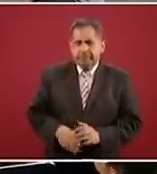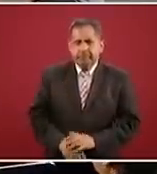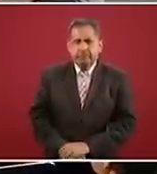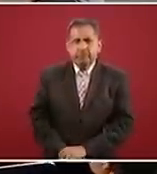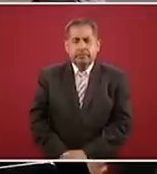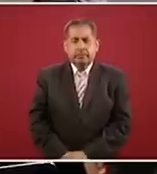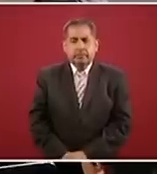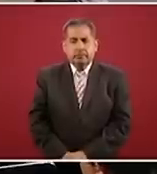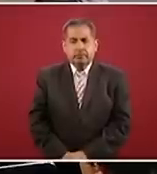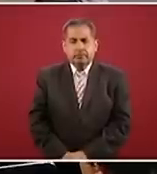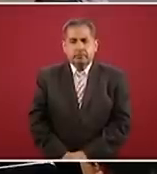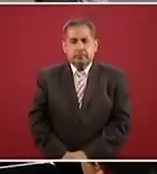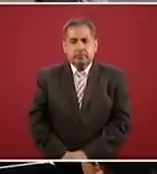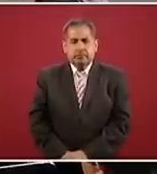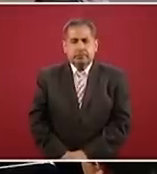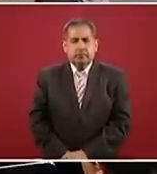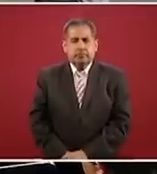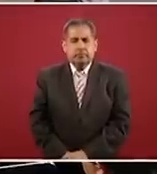Pero aquí está la…